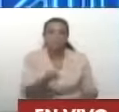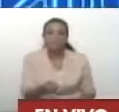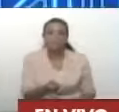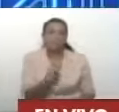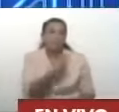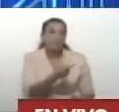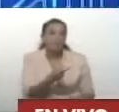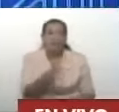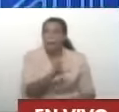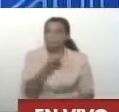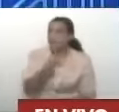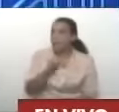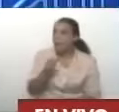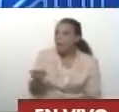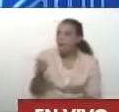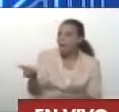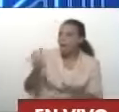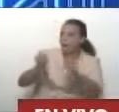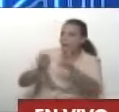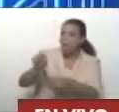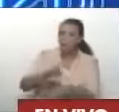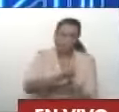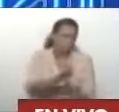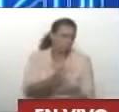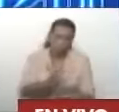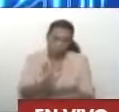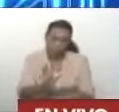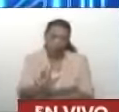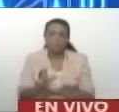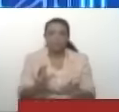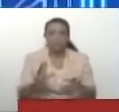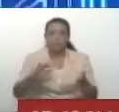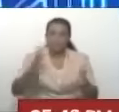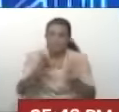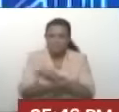digo. Ya vamos a ver un caso ahora.